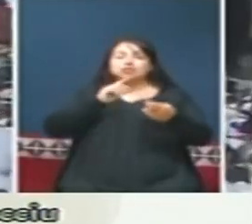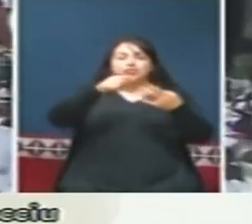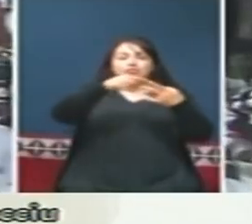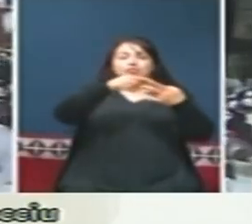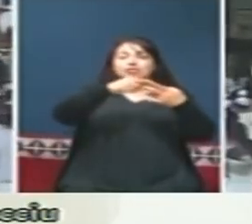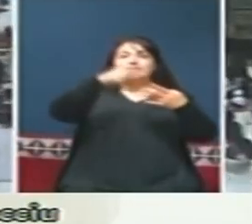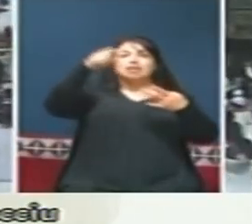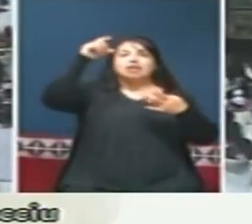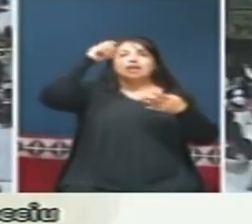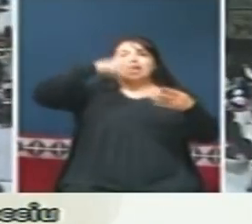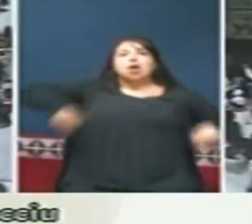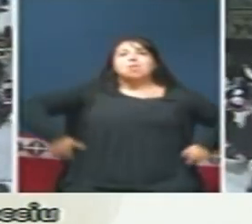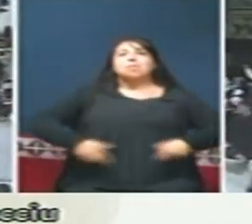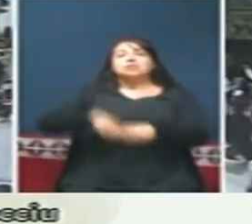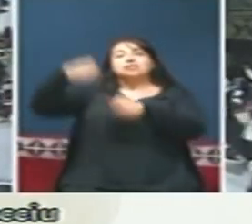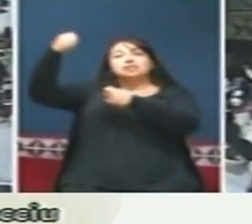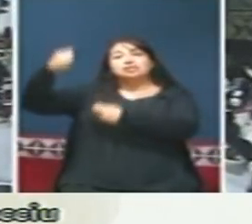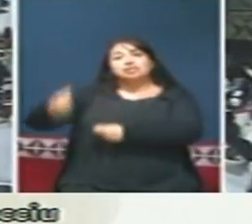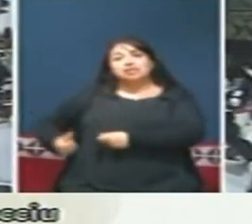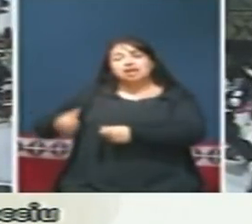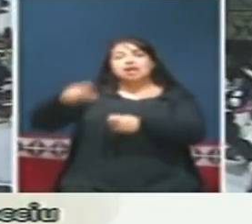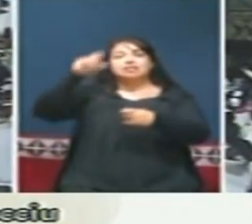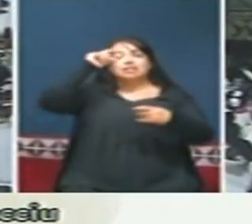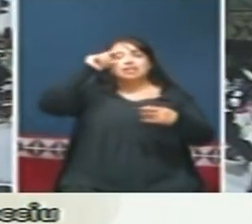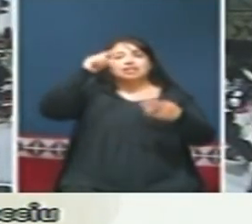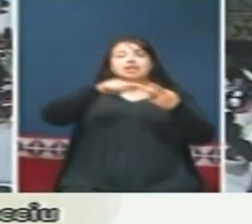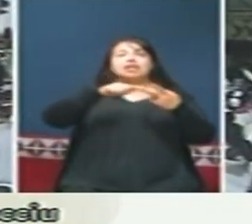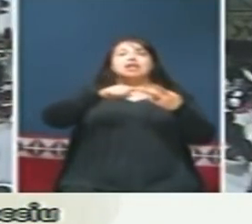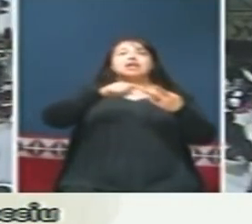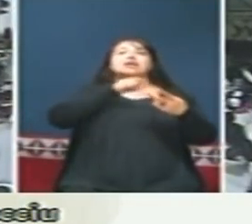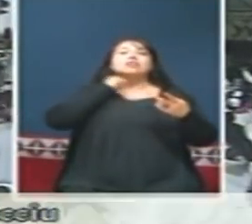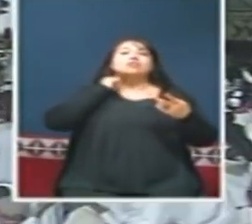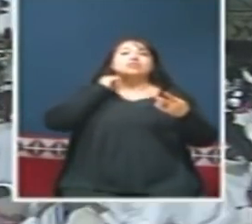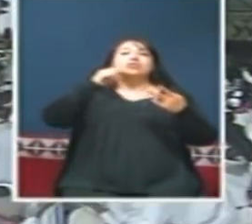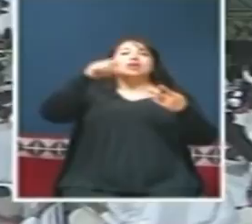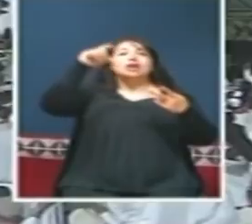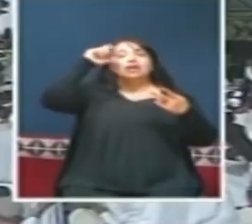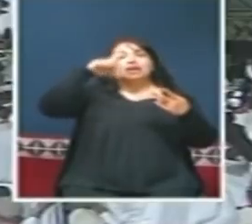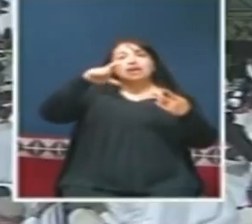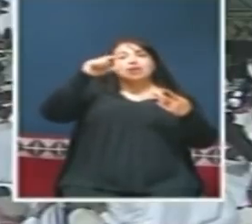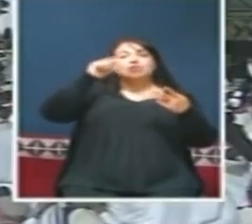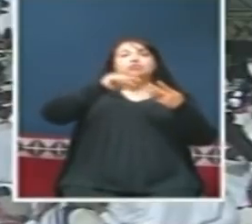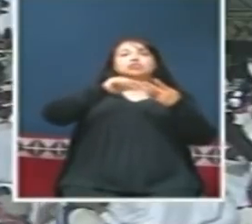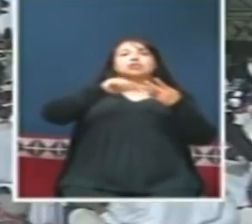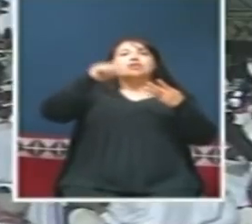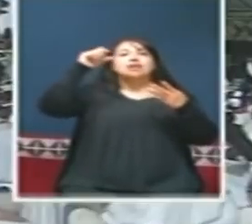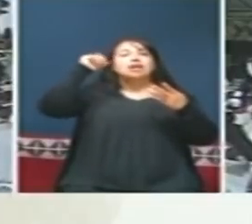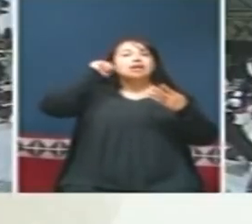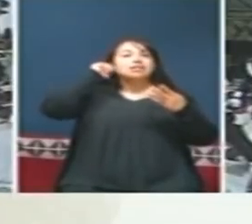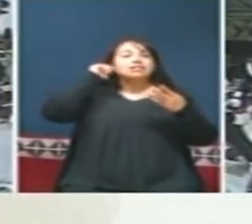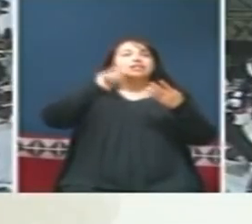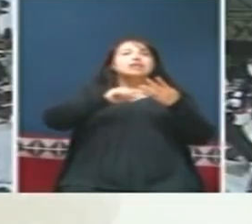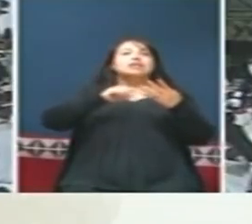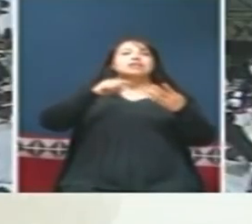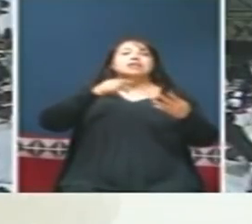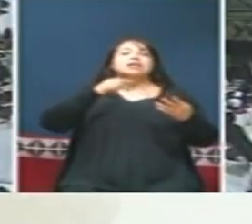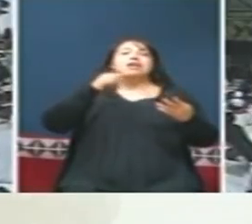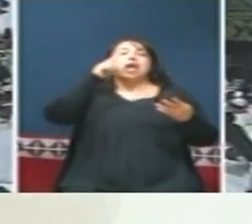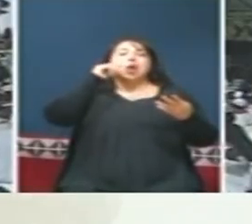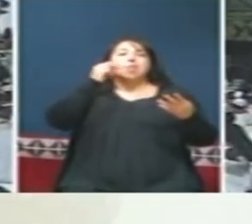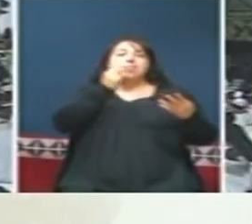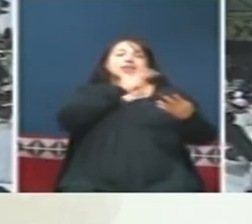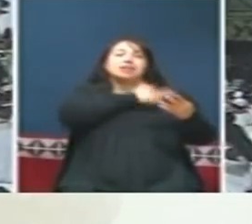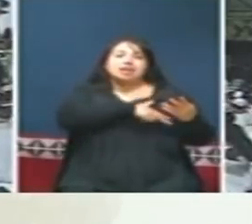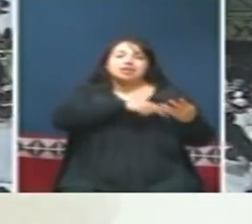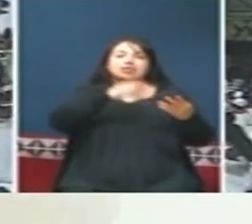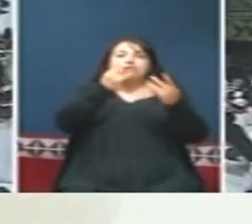Angelelli, Gabriel Longueville, Carlos de Dios Muria y Wenceslao Pedernera, que será